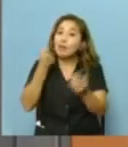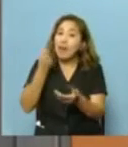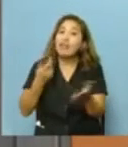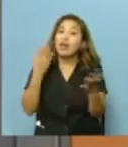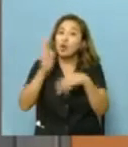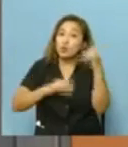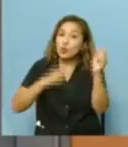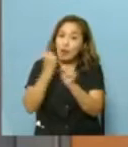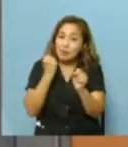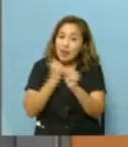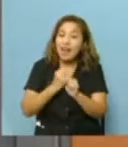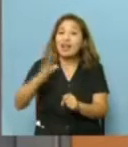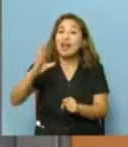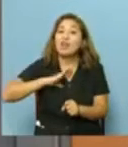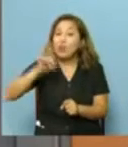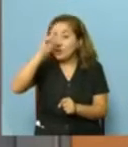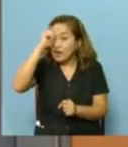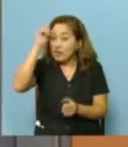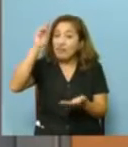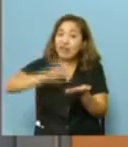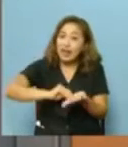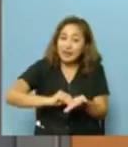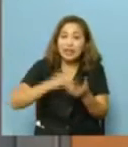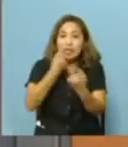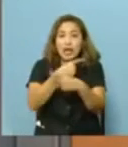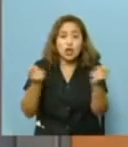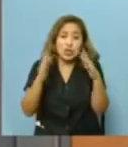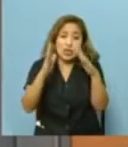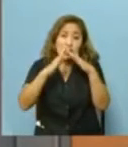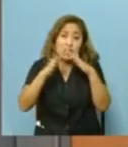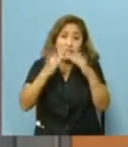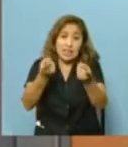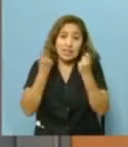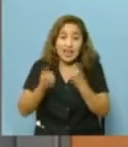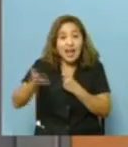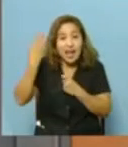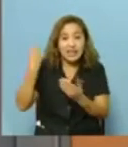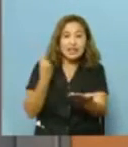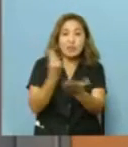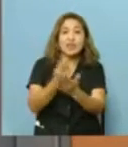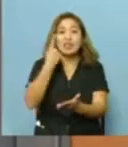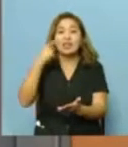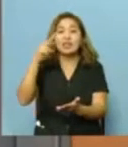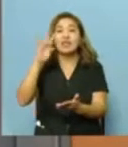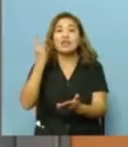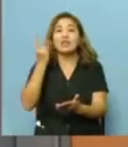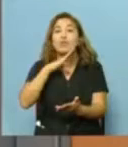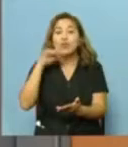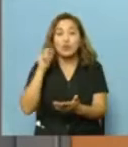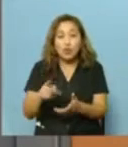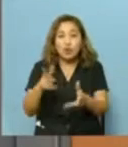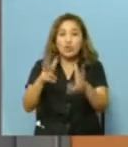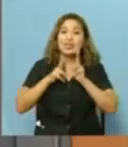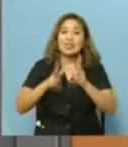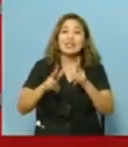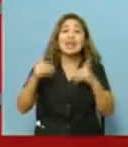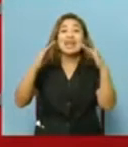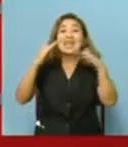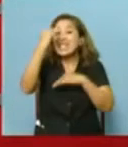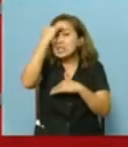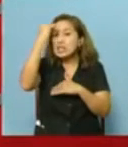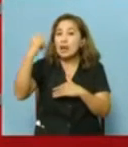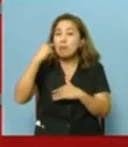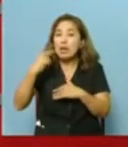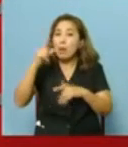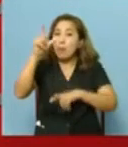escuelas que no están los hospitales que hacen falta bueno y la necesidad vivienda ayer el titular del ivuj decía 15.000 por lo menos personas que no tienen casa